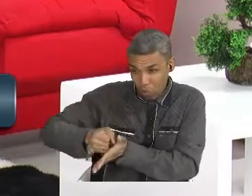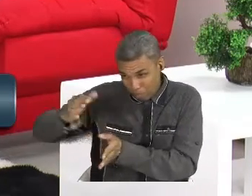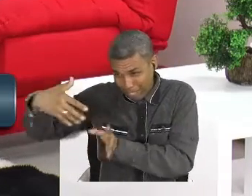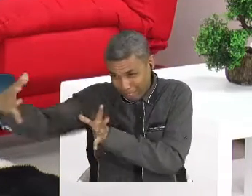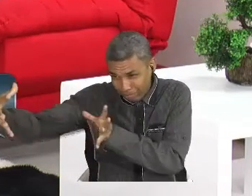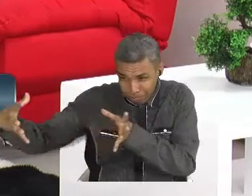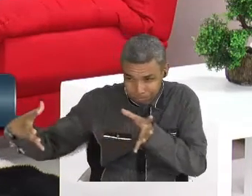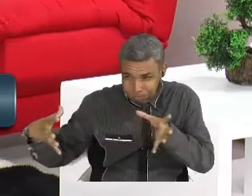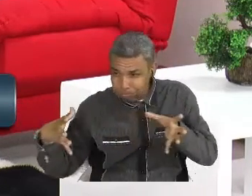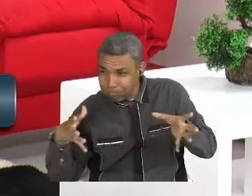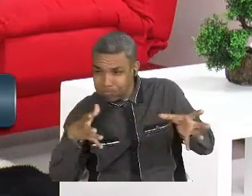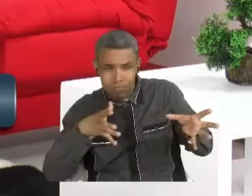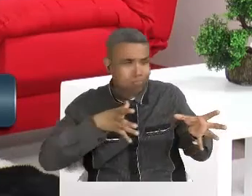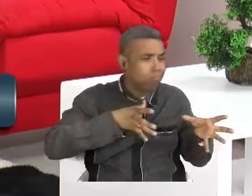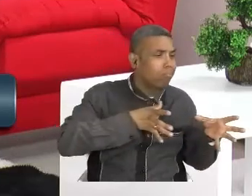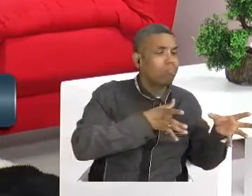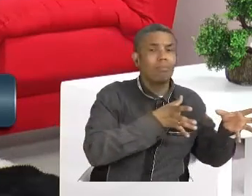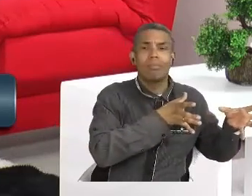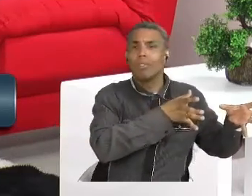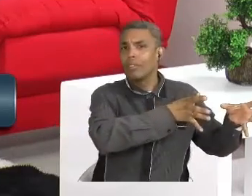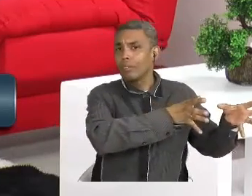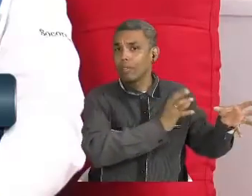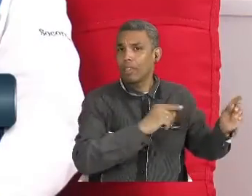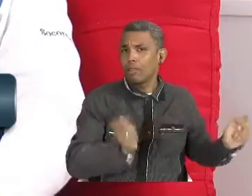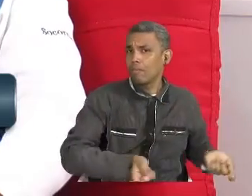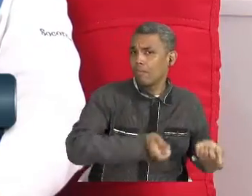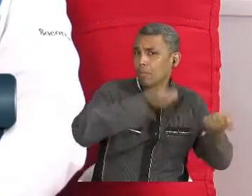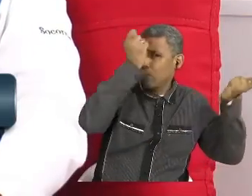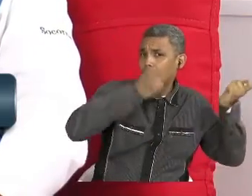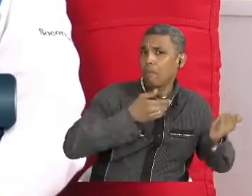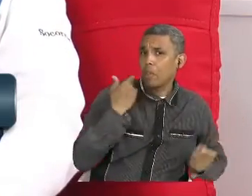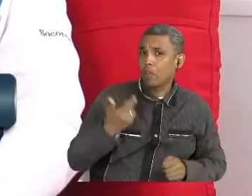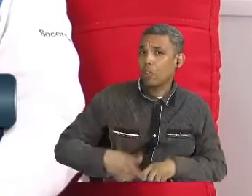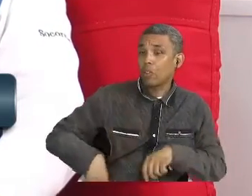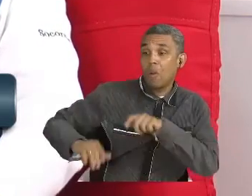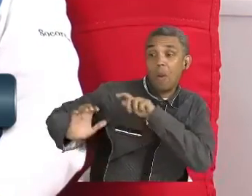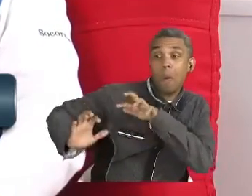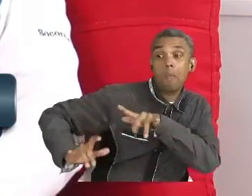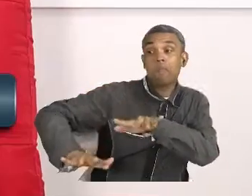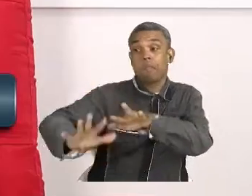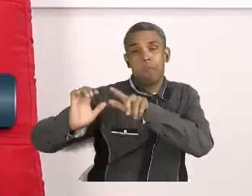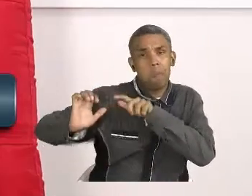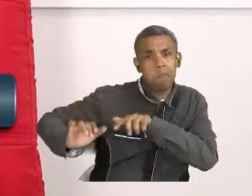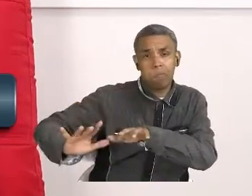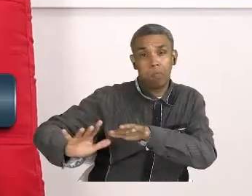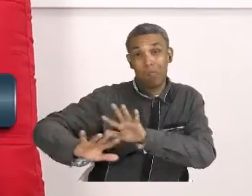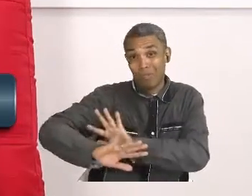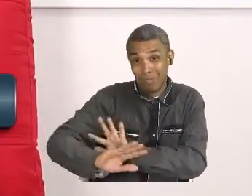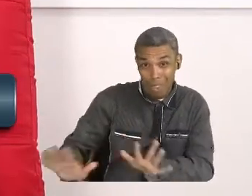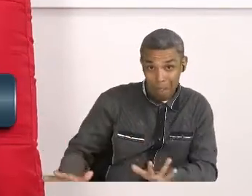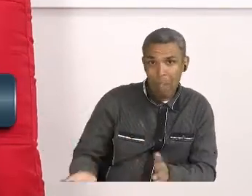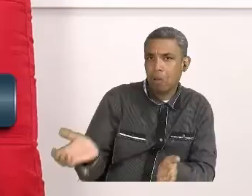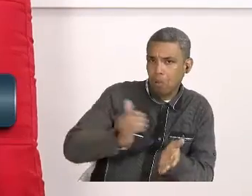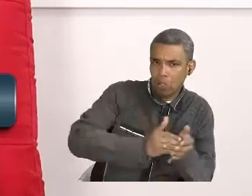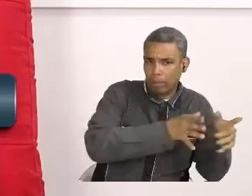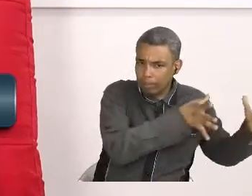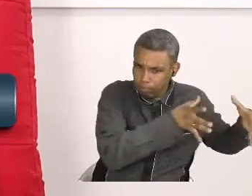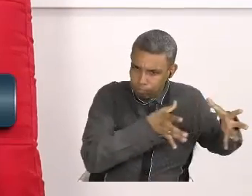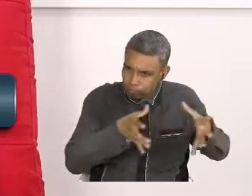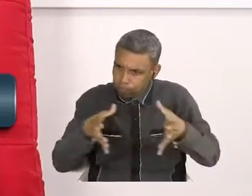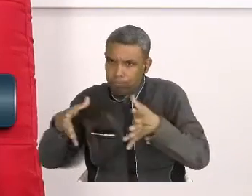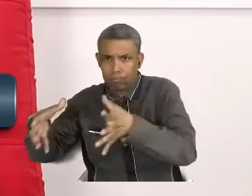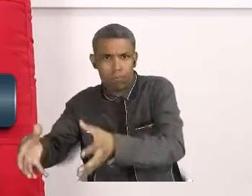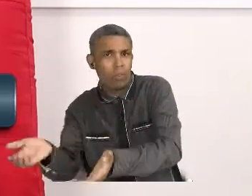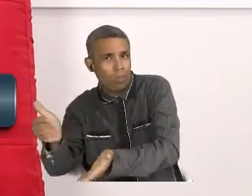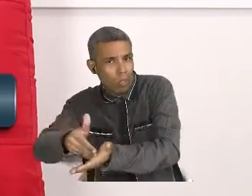sitios temporales donde puedan estar mientras pasa la situación. Vale, recuérdenos por favor la dirección, el teléfono,